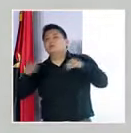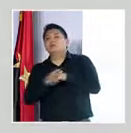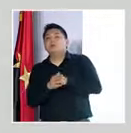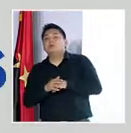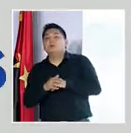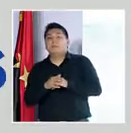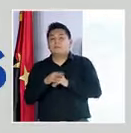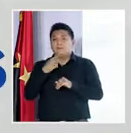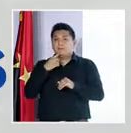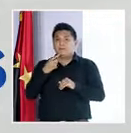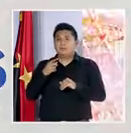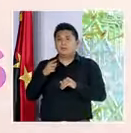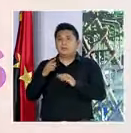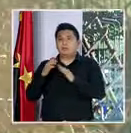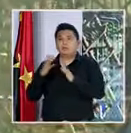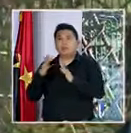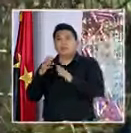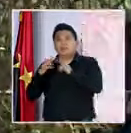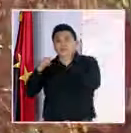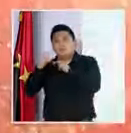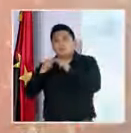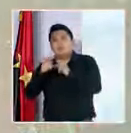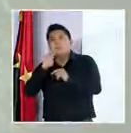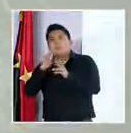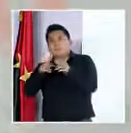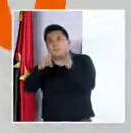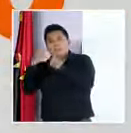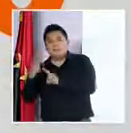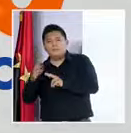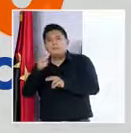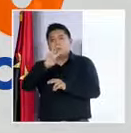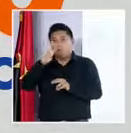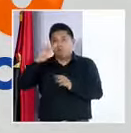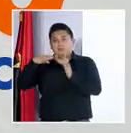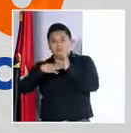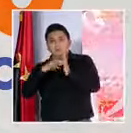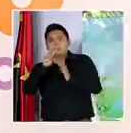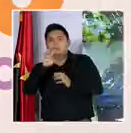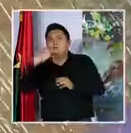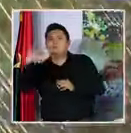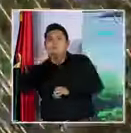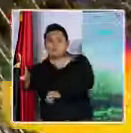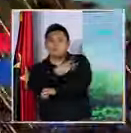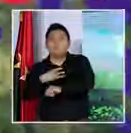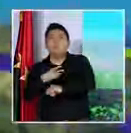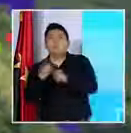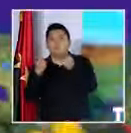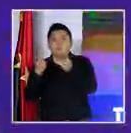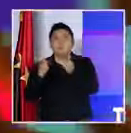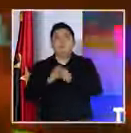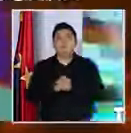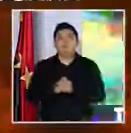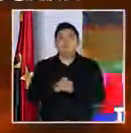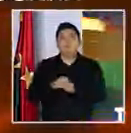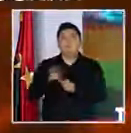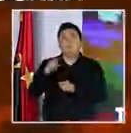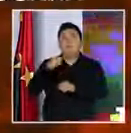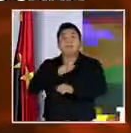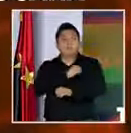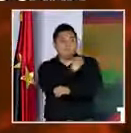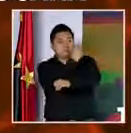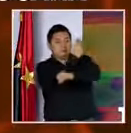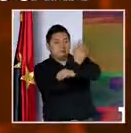Mejue, interviniendo 13 kilómetros y un puente por valor de 34.700 millones de pesos. En la región